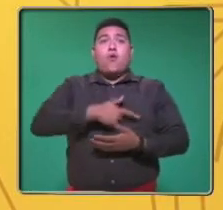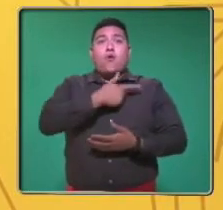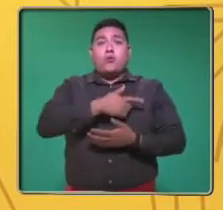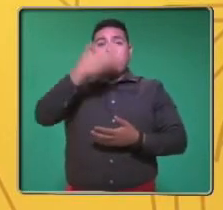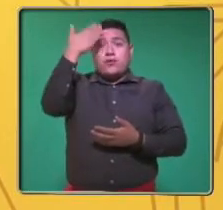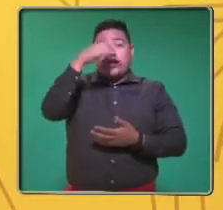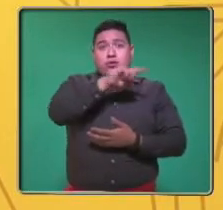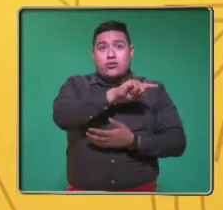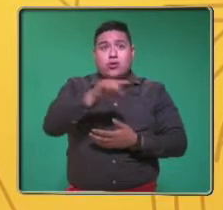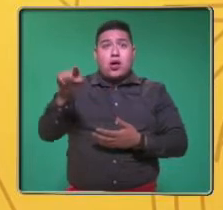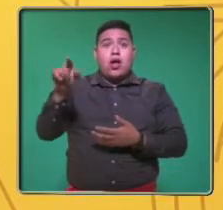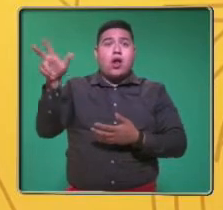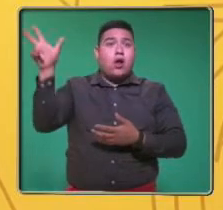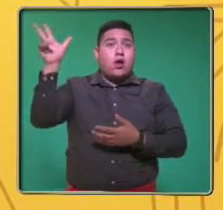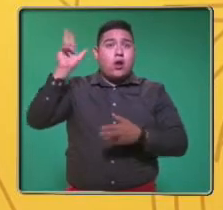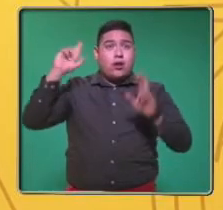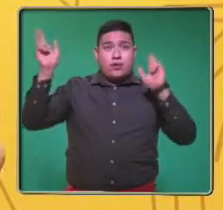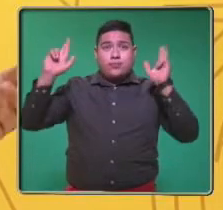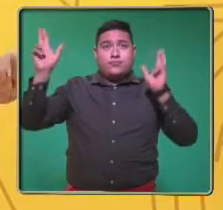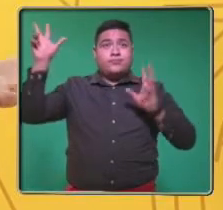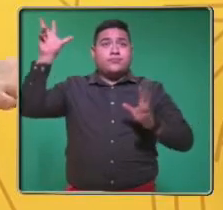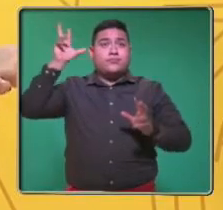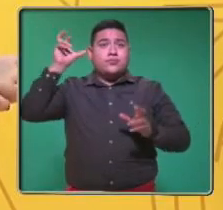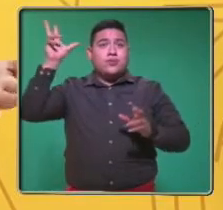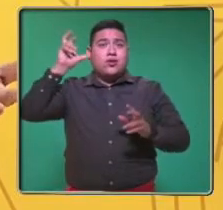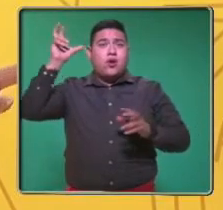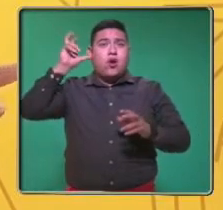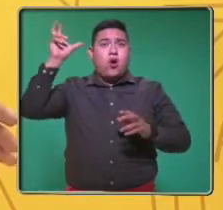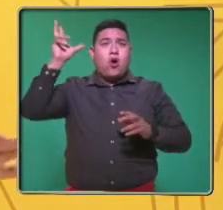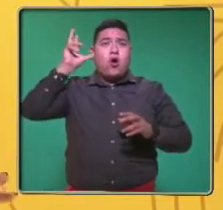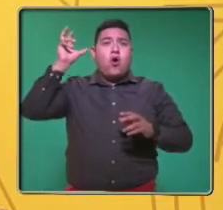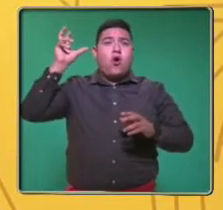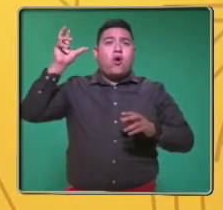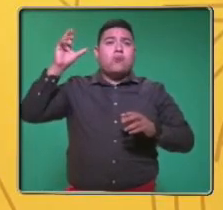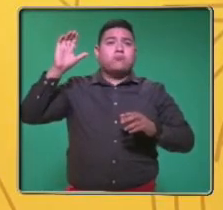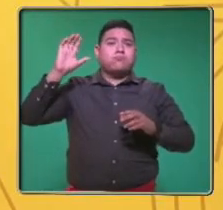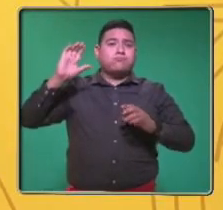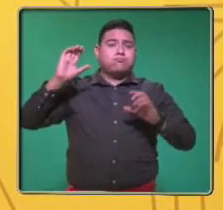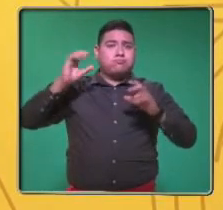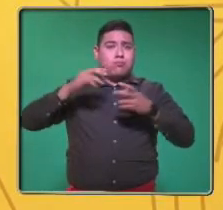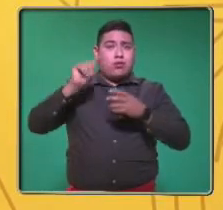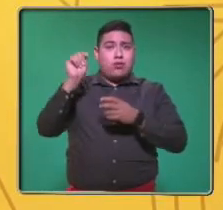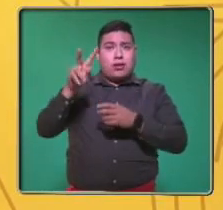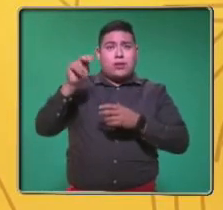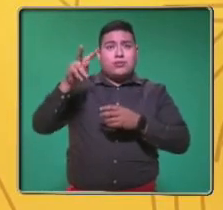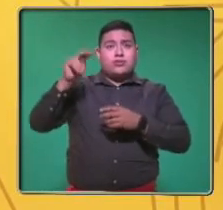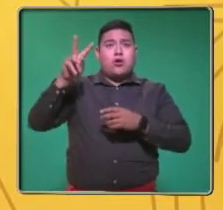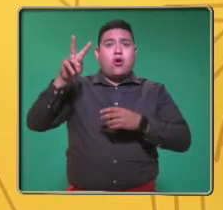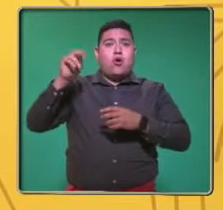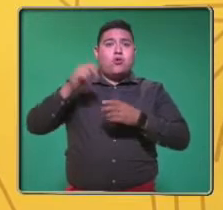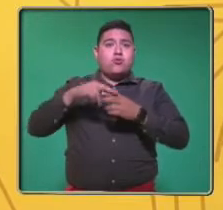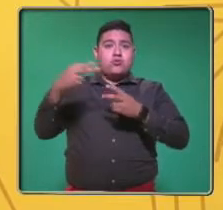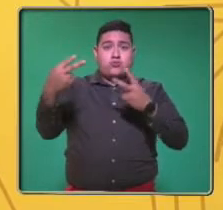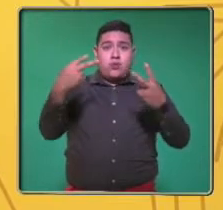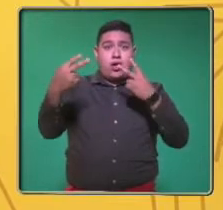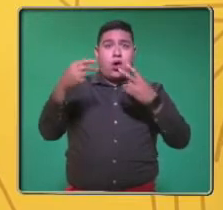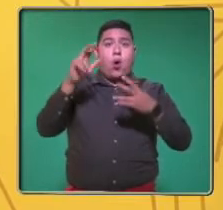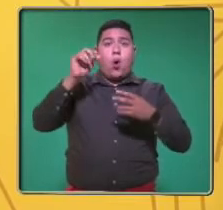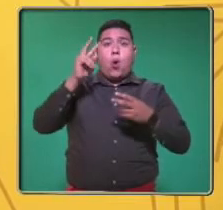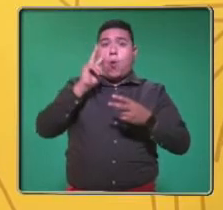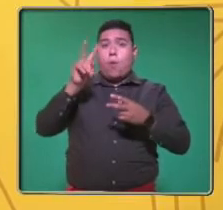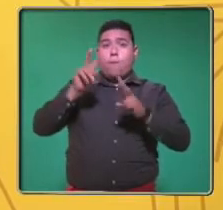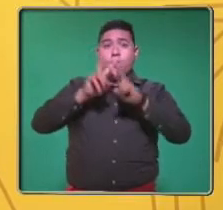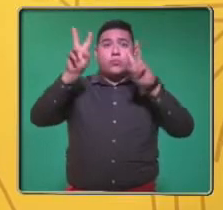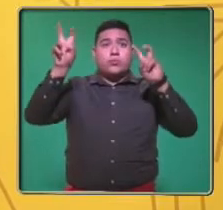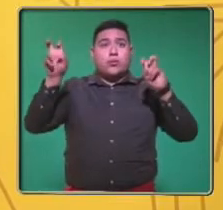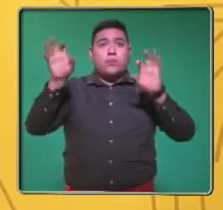que usted nos está escuchando por la radio y saber que usted nos está viendo por televisión. Y mire, hoy vamos a ver un